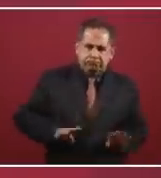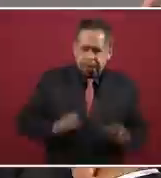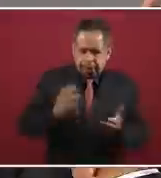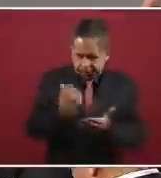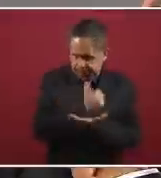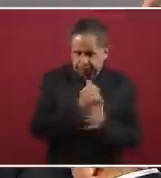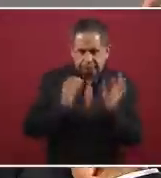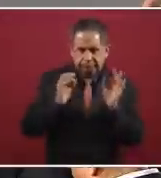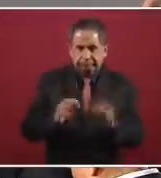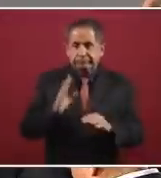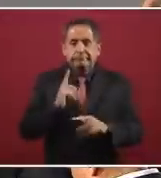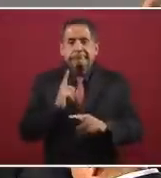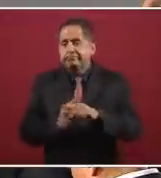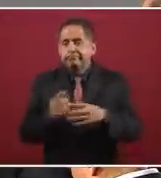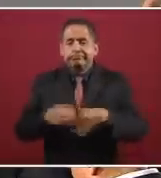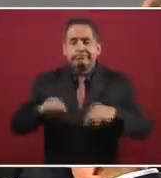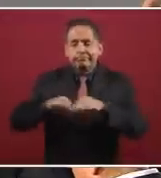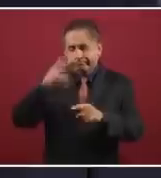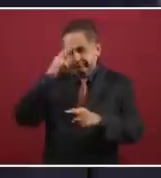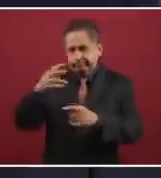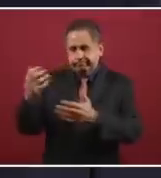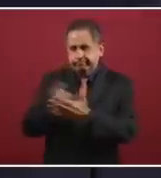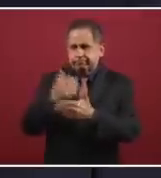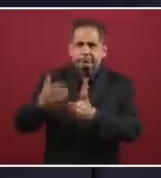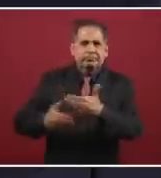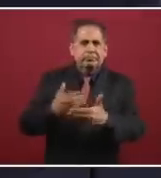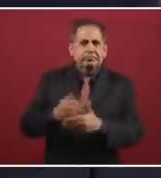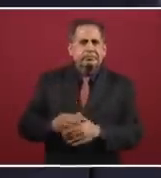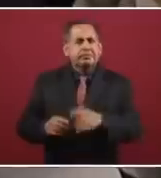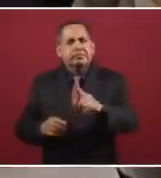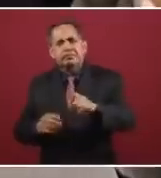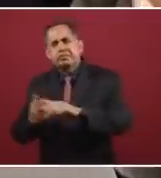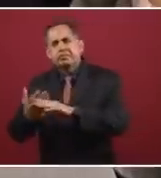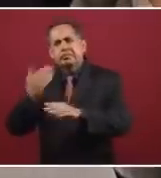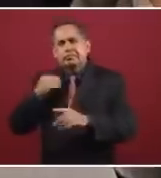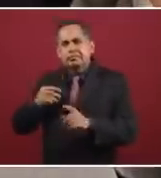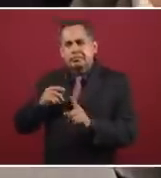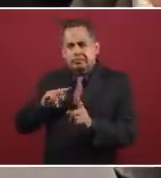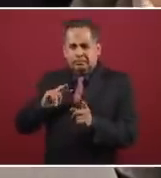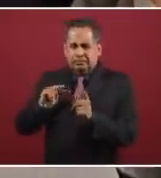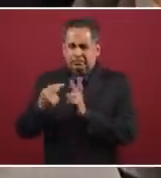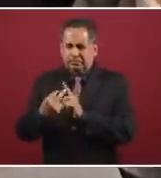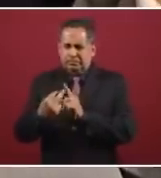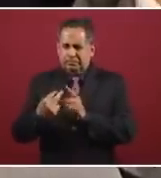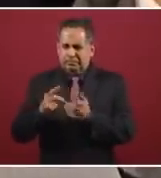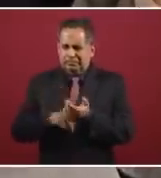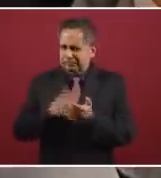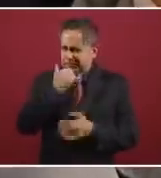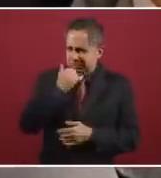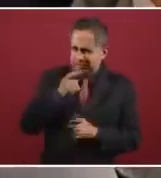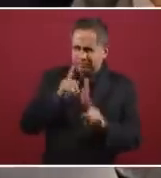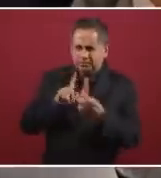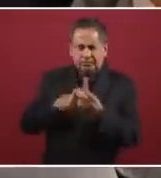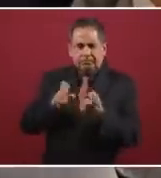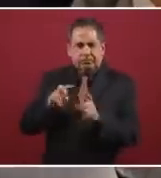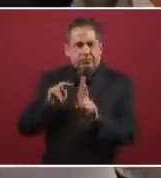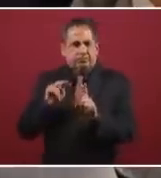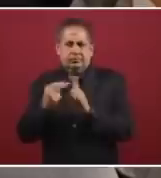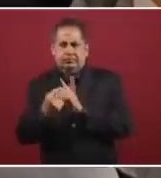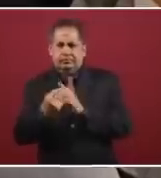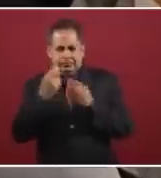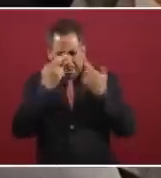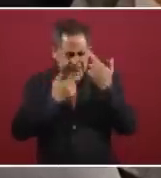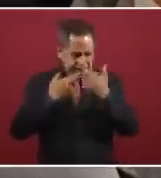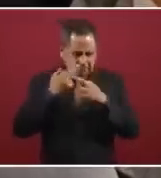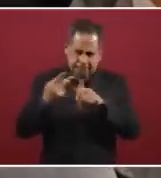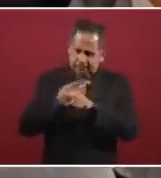lo más importante, México gana. Pero entonces, ¿dónde queda la autocrítica? ¿Perdón? Sí, ¿dónde queda, digamos, la revisión